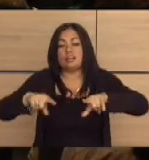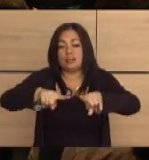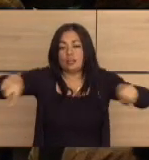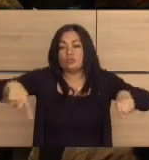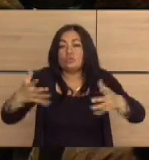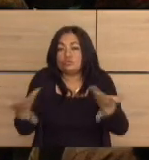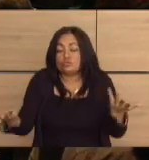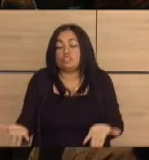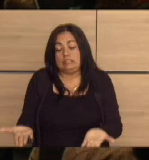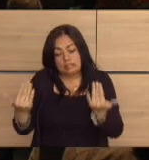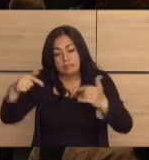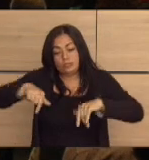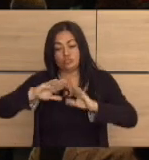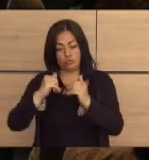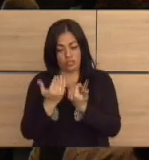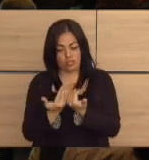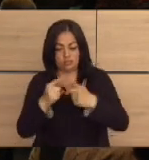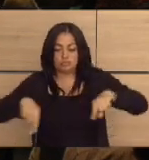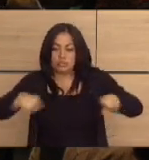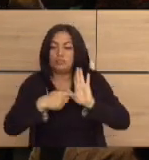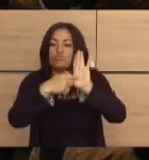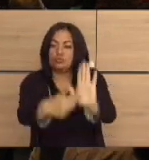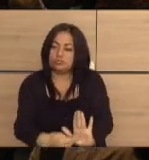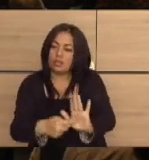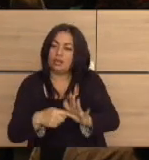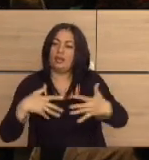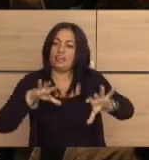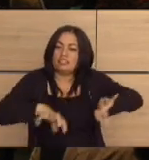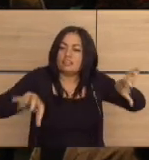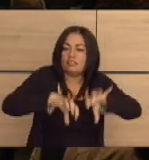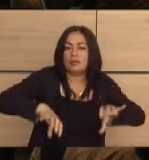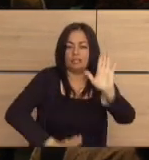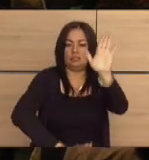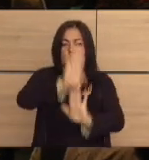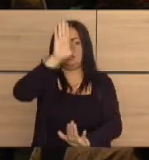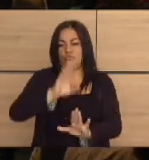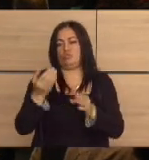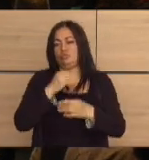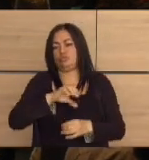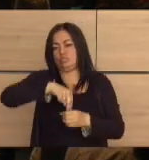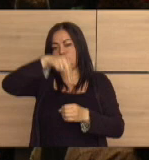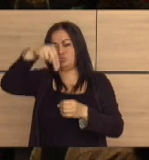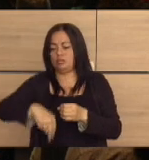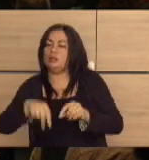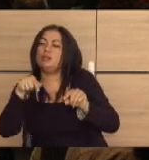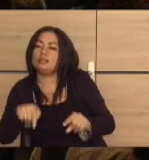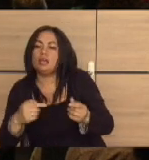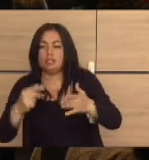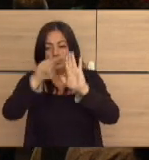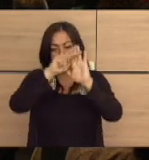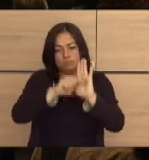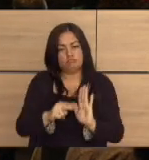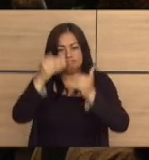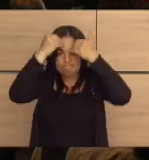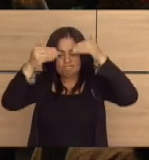educativo promovamos para fortalecer el desarrollo de la ciudadanía y de los principios democráticos. El